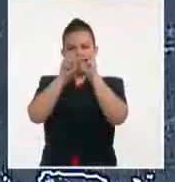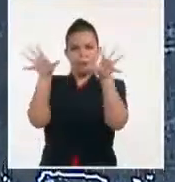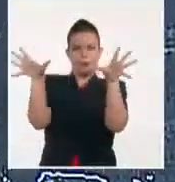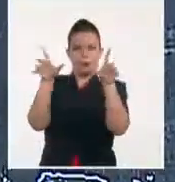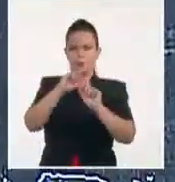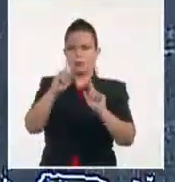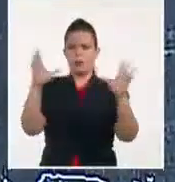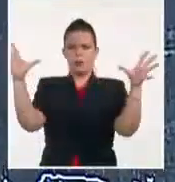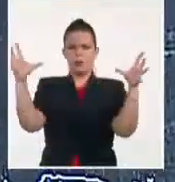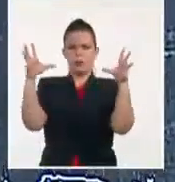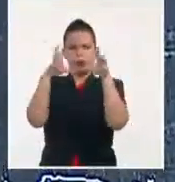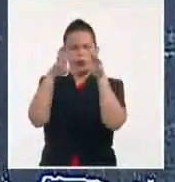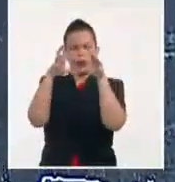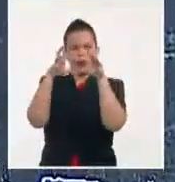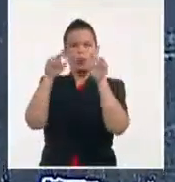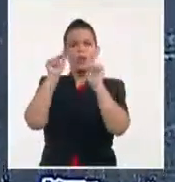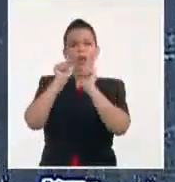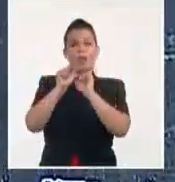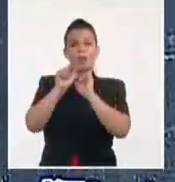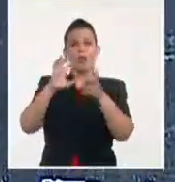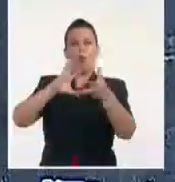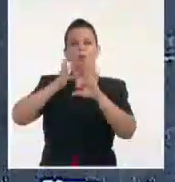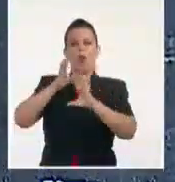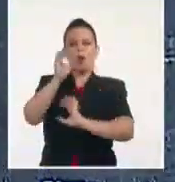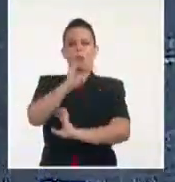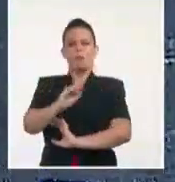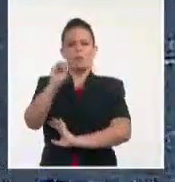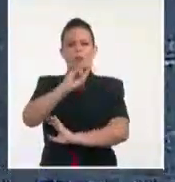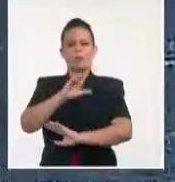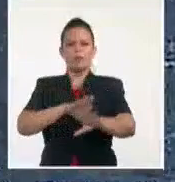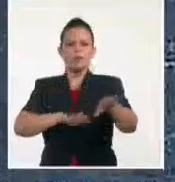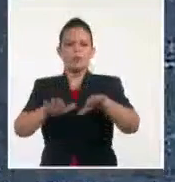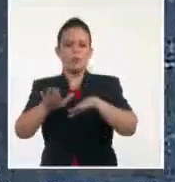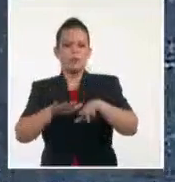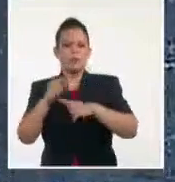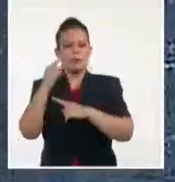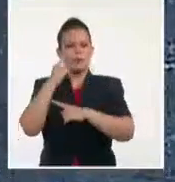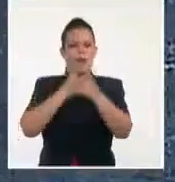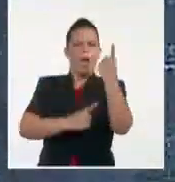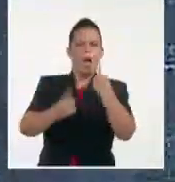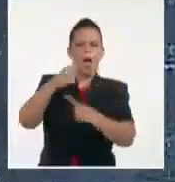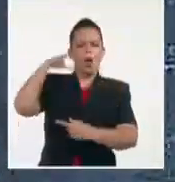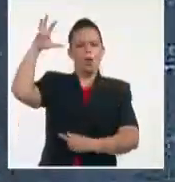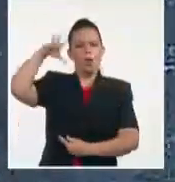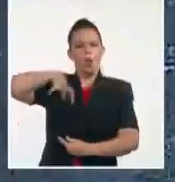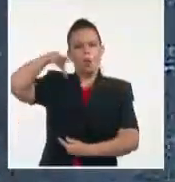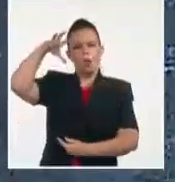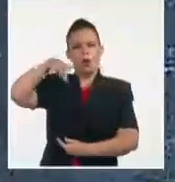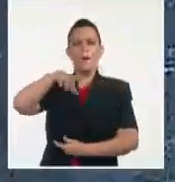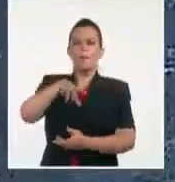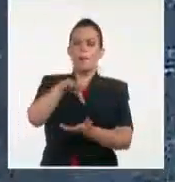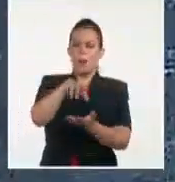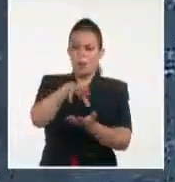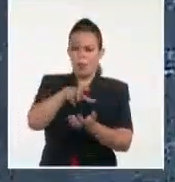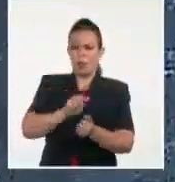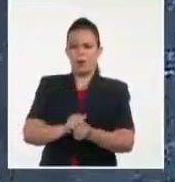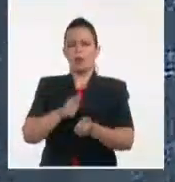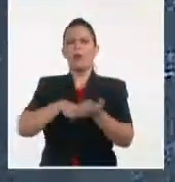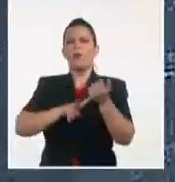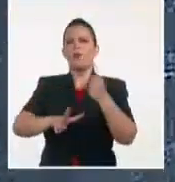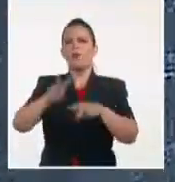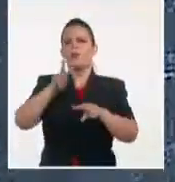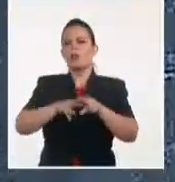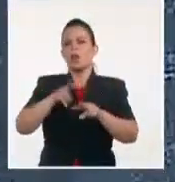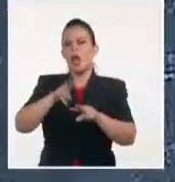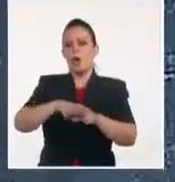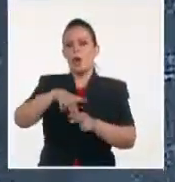sistema. Todavía quedan algunas bandas aquí, sobre Pinel del Río, sobre La Habana, pero bueno, ya es una lluvia